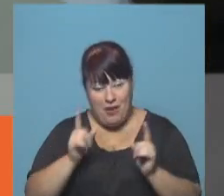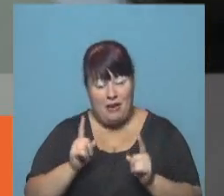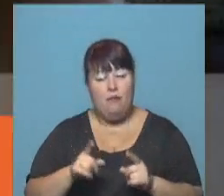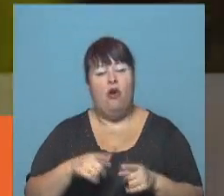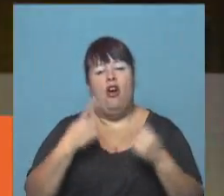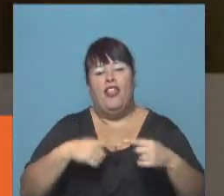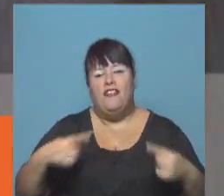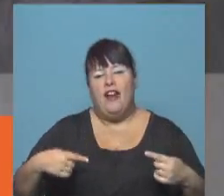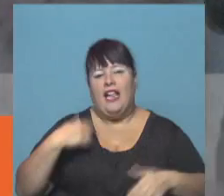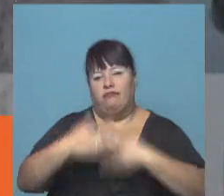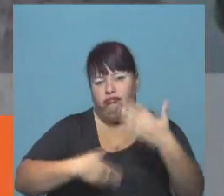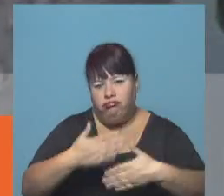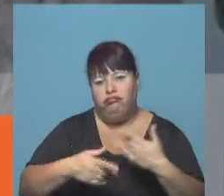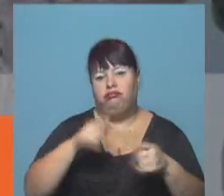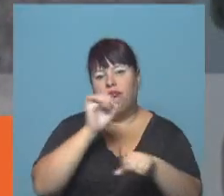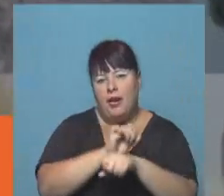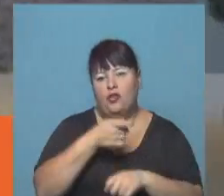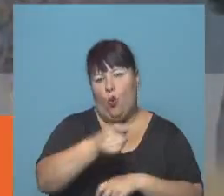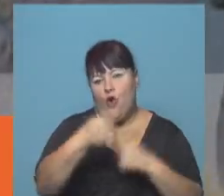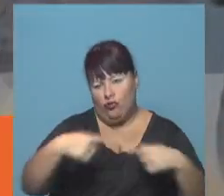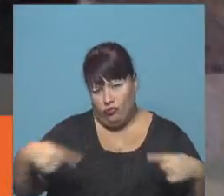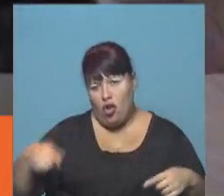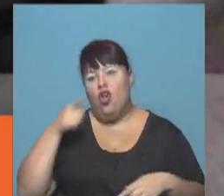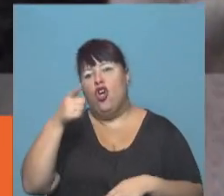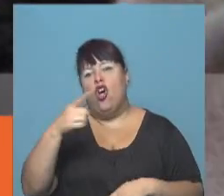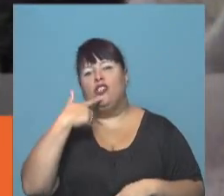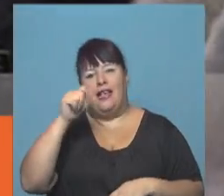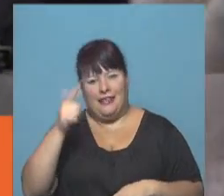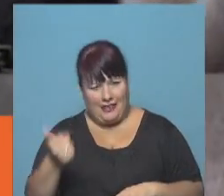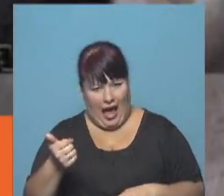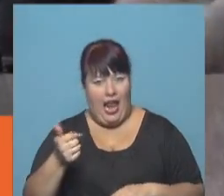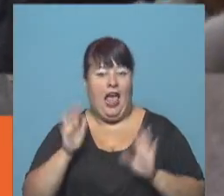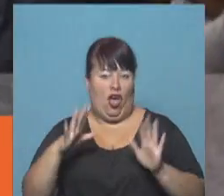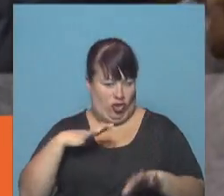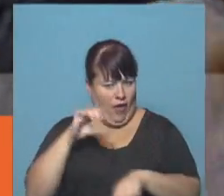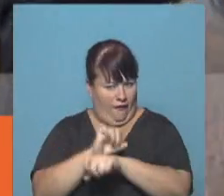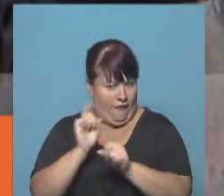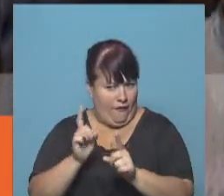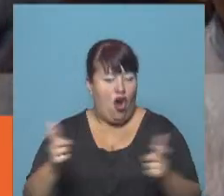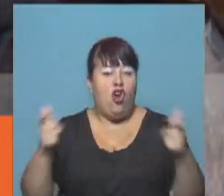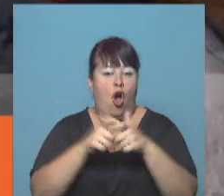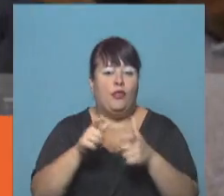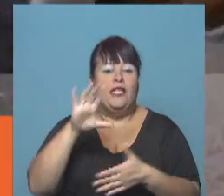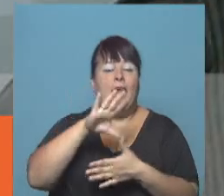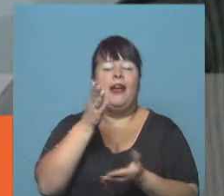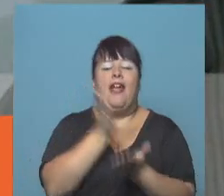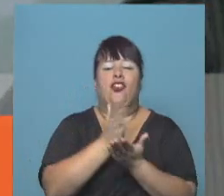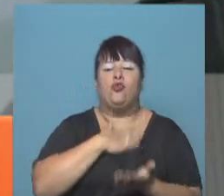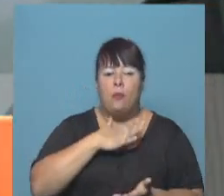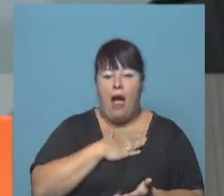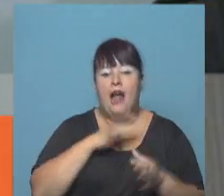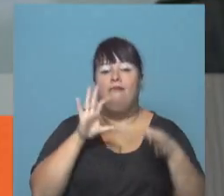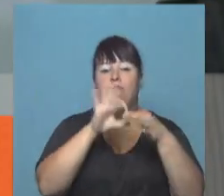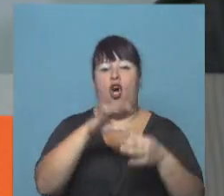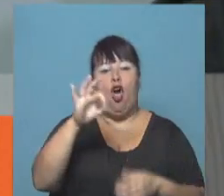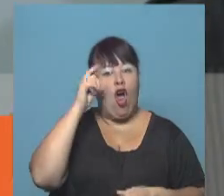son distintos procesos en los cuales se están llevando a cabo contra Milagro Sala, por los cuales sigue detenida la Comisión Interamericana de Derechos Humanos, dependiente